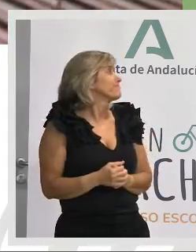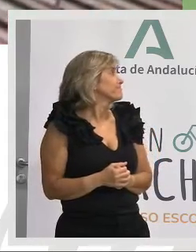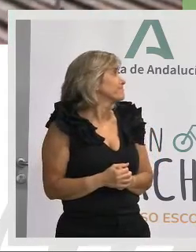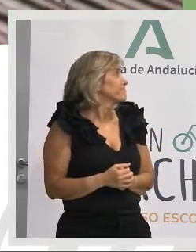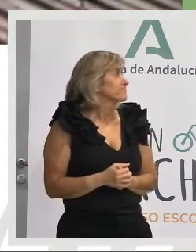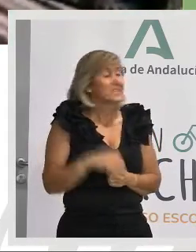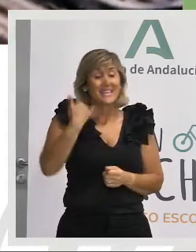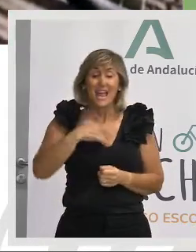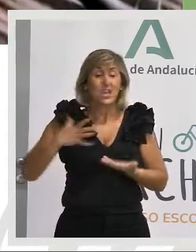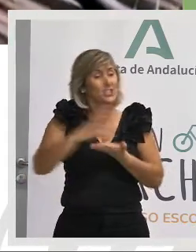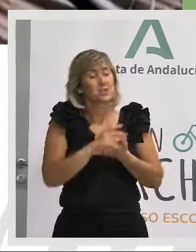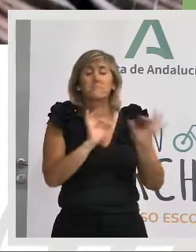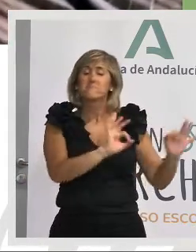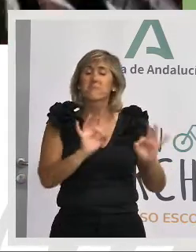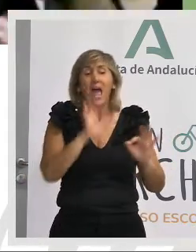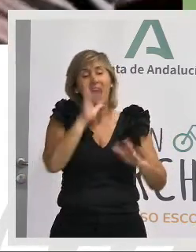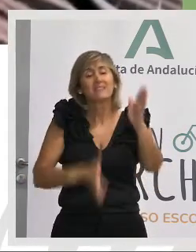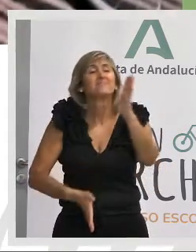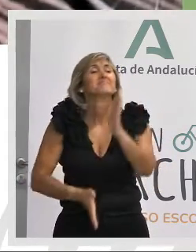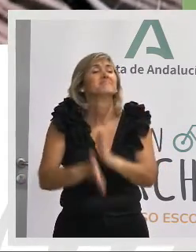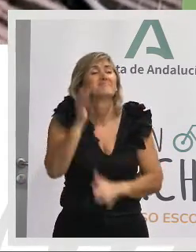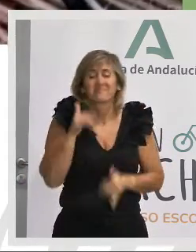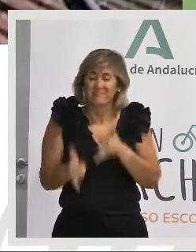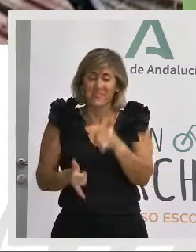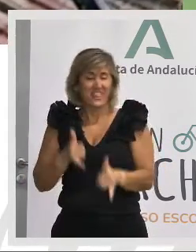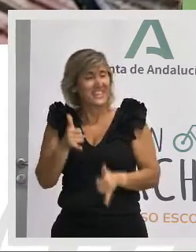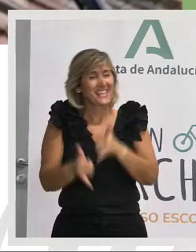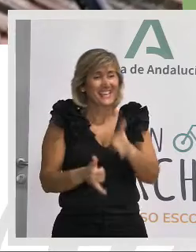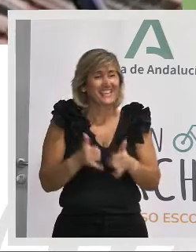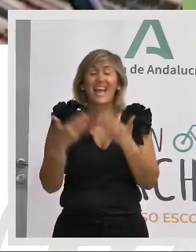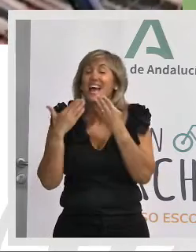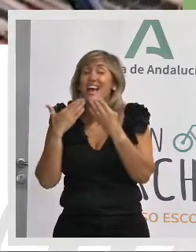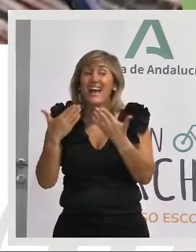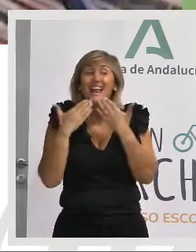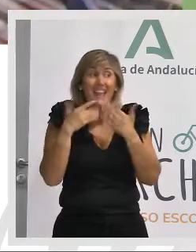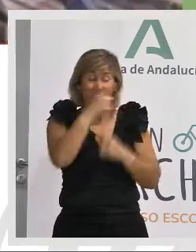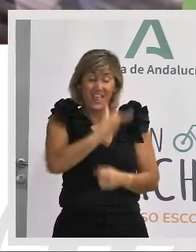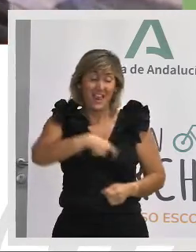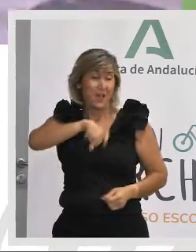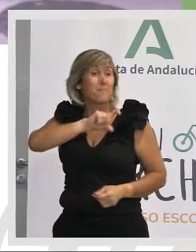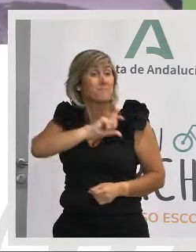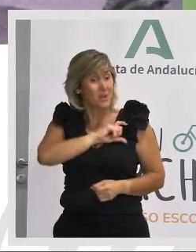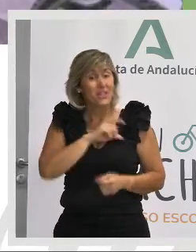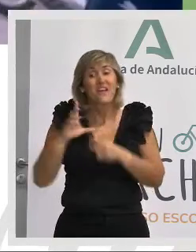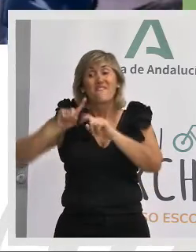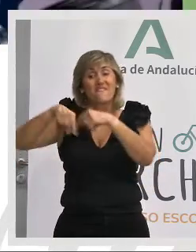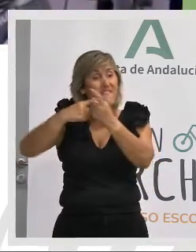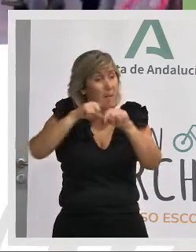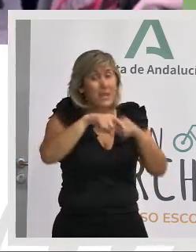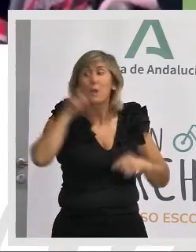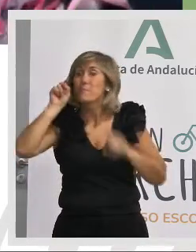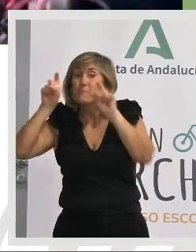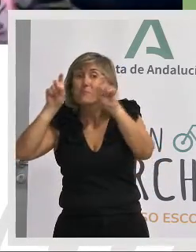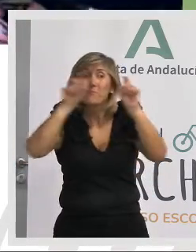Ya estábamos listos para salir a nuestro entorno con las bicicletas. Gracias a Protección Civil, la ayuda de algunos familiares y a nuestros